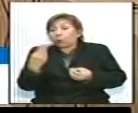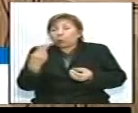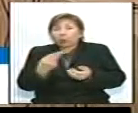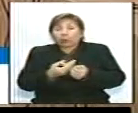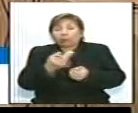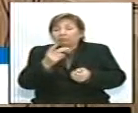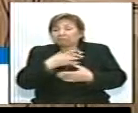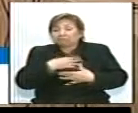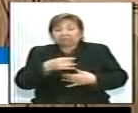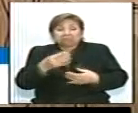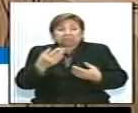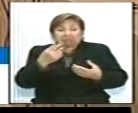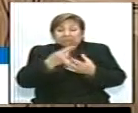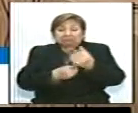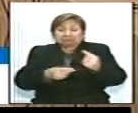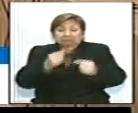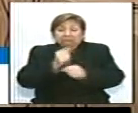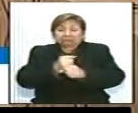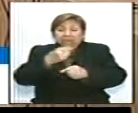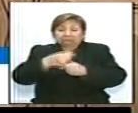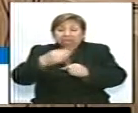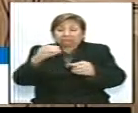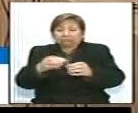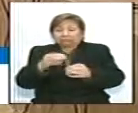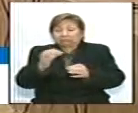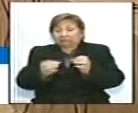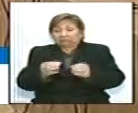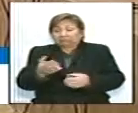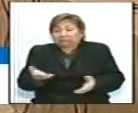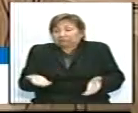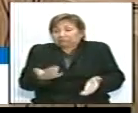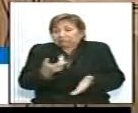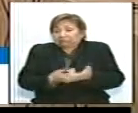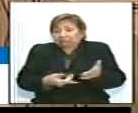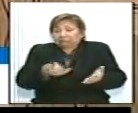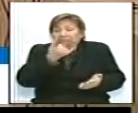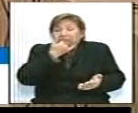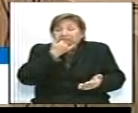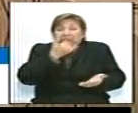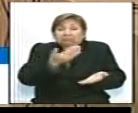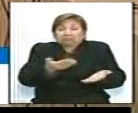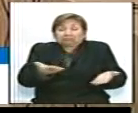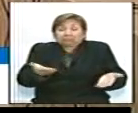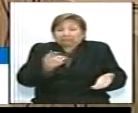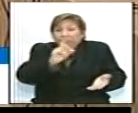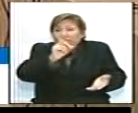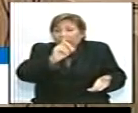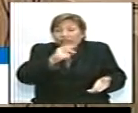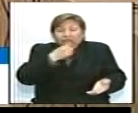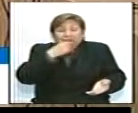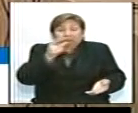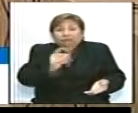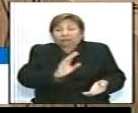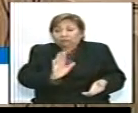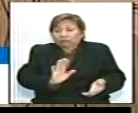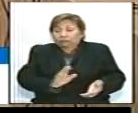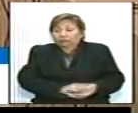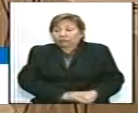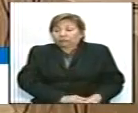creen en las juntas vecinales de seguridad ciudadana? No sé qué estaría fallando ahí, porque ya no son, repito,